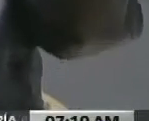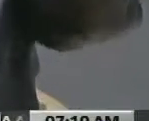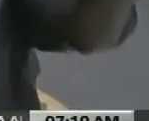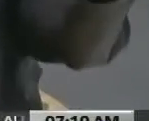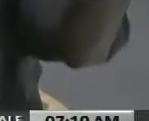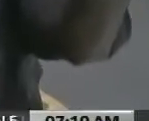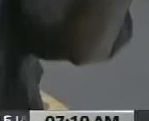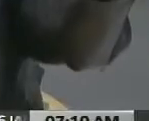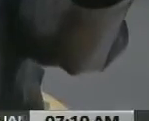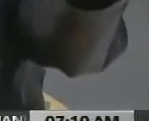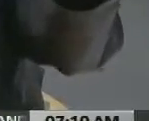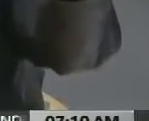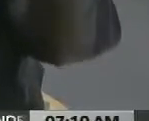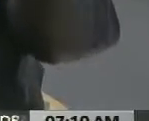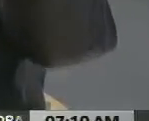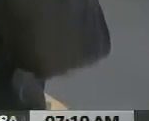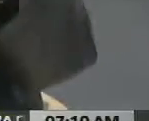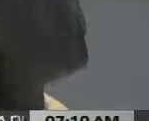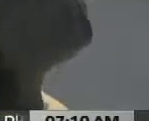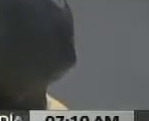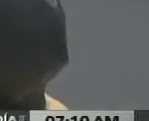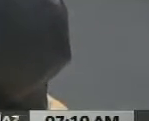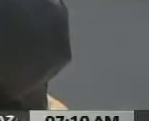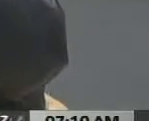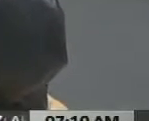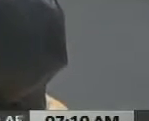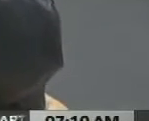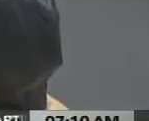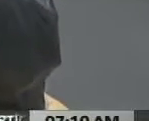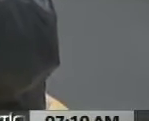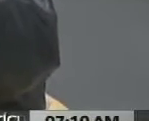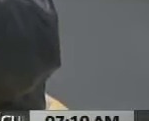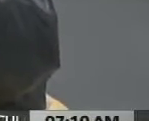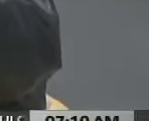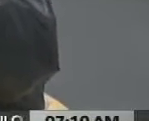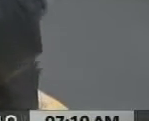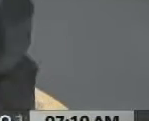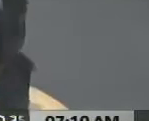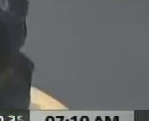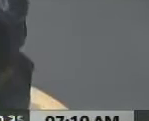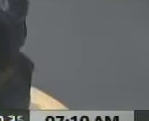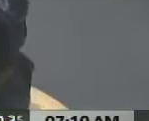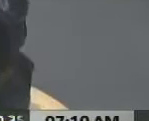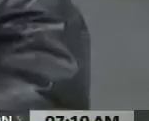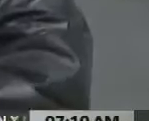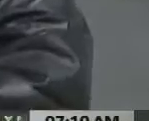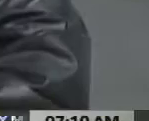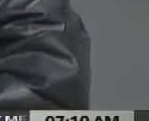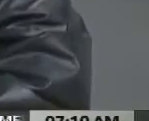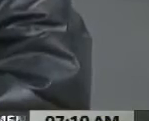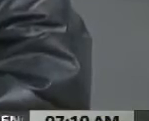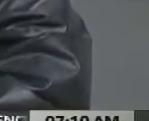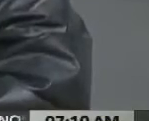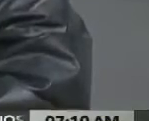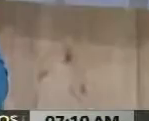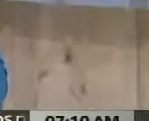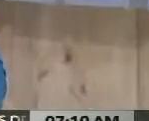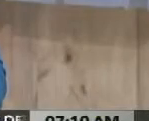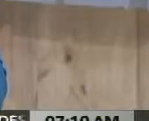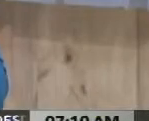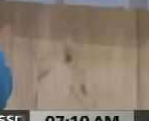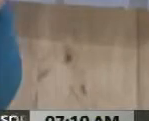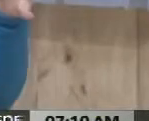50 años, en la década del 60, tal vez América Latina podría haber tomado otro público, en fin. Temas importantes,